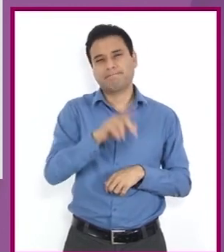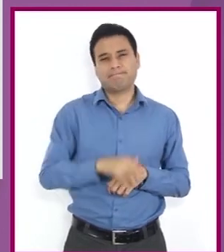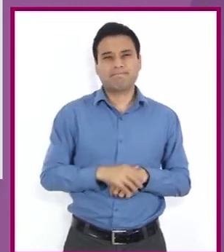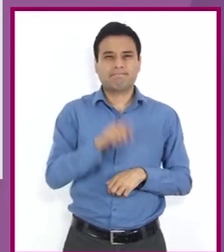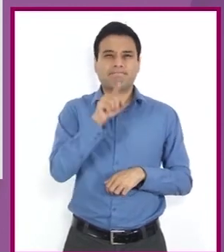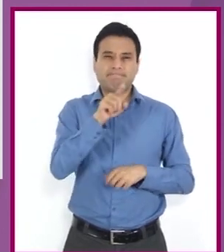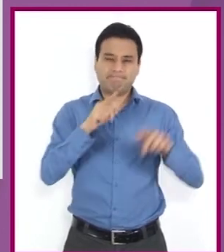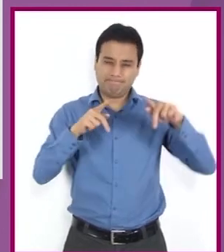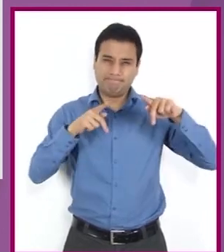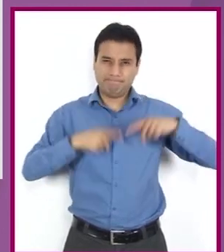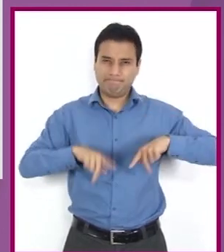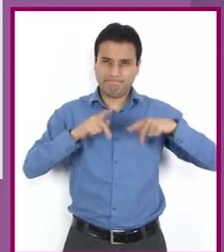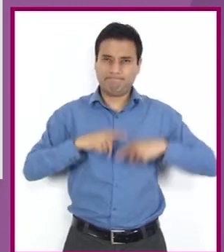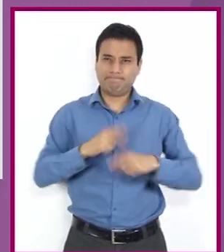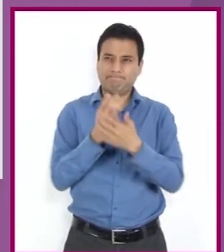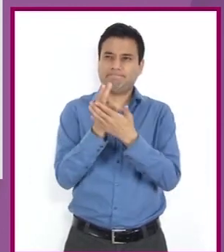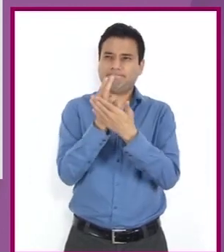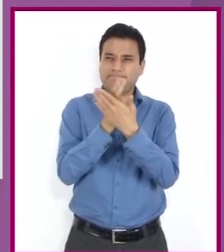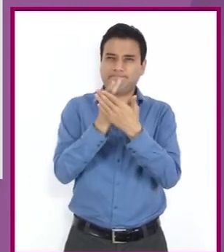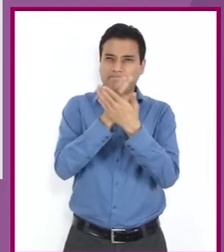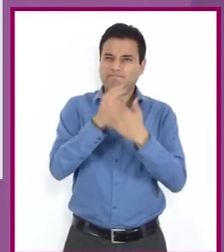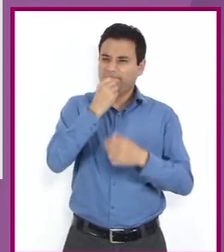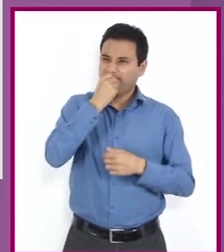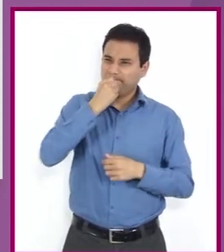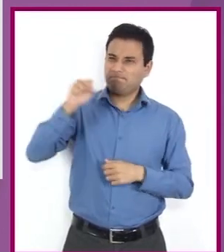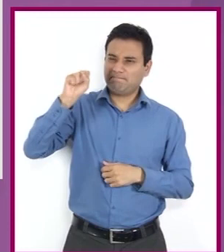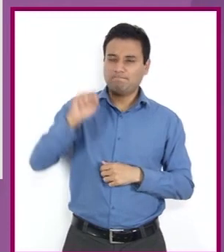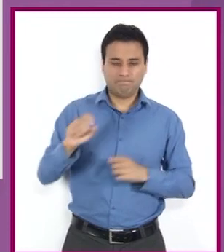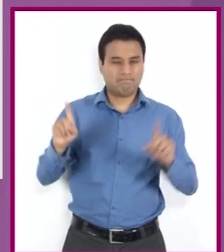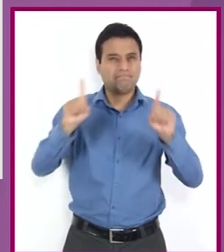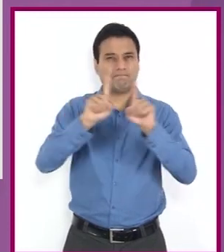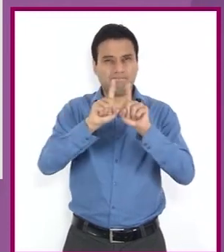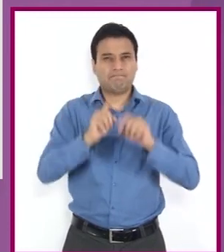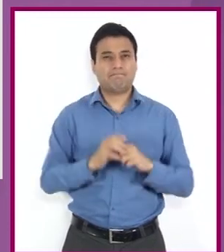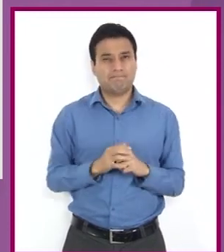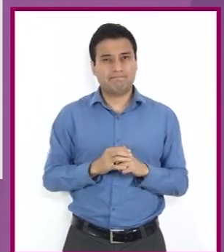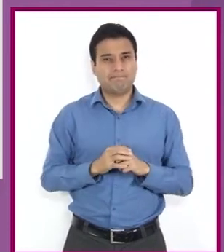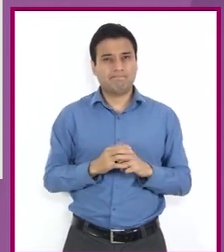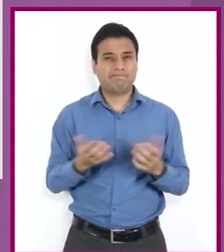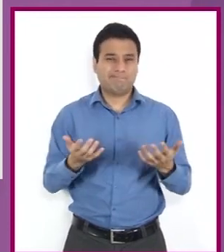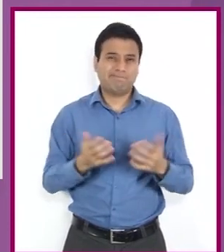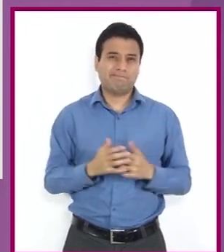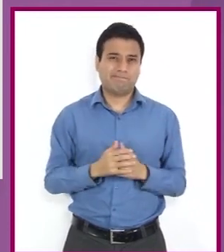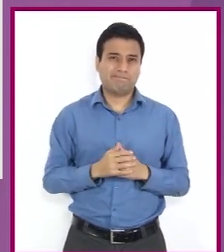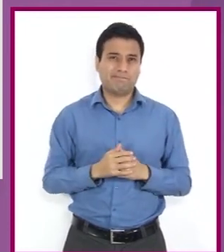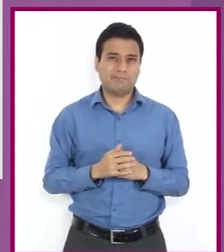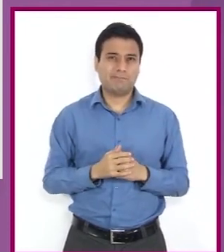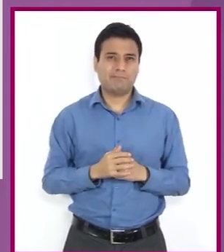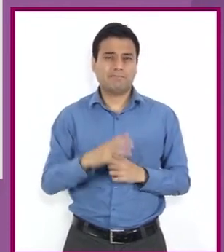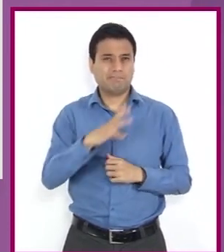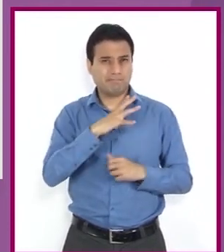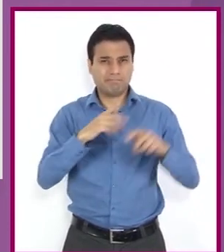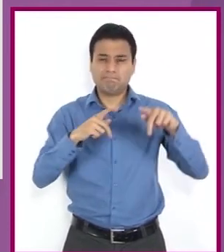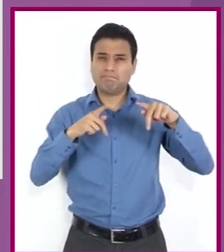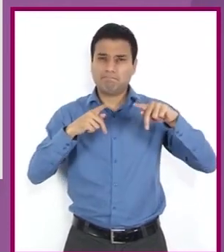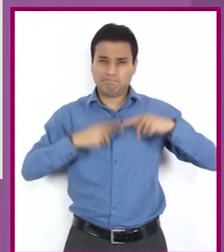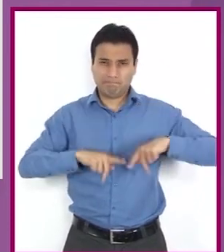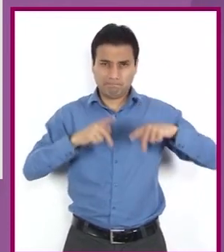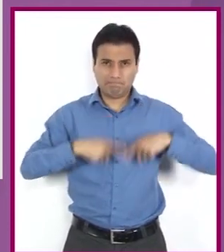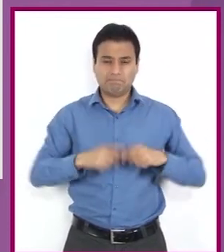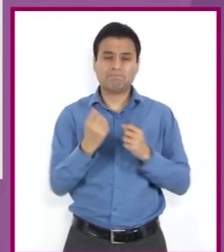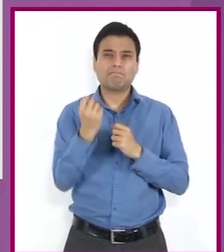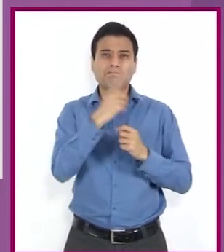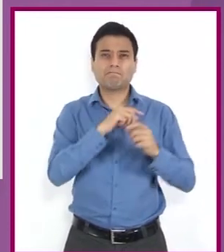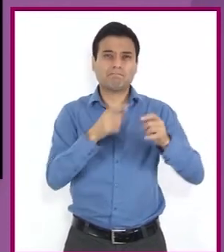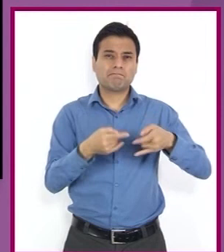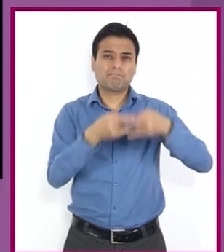un buen dibujante. En la historieta hay una carencia notable de argumentistas. Hay también dibujantes que no quieren